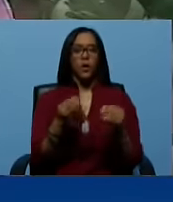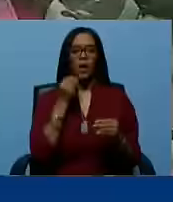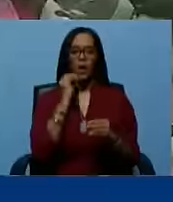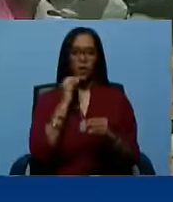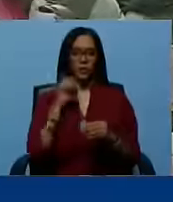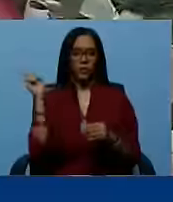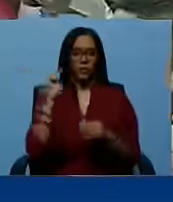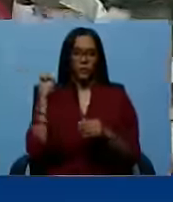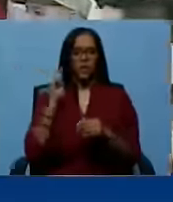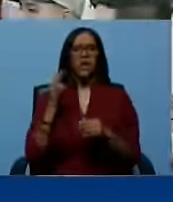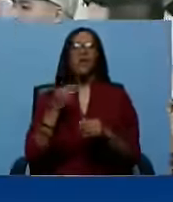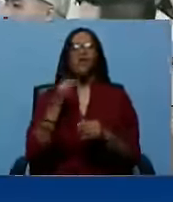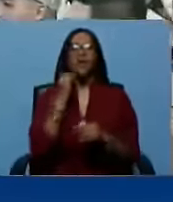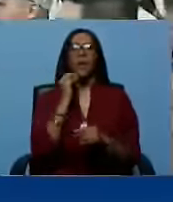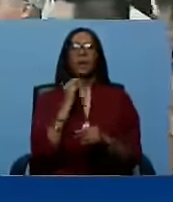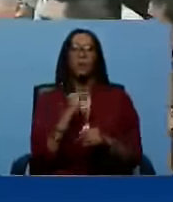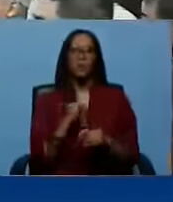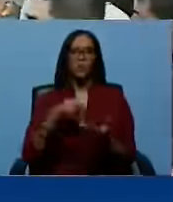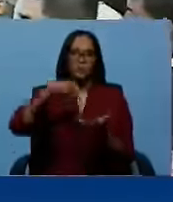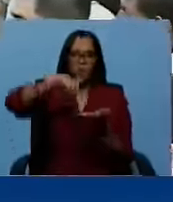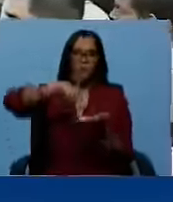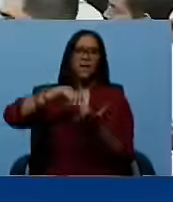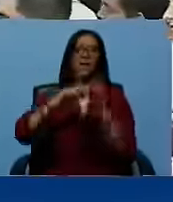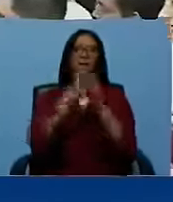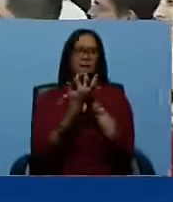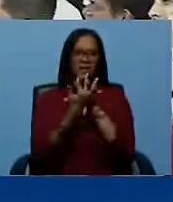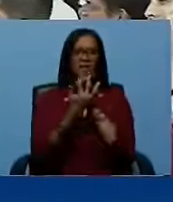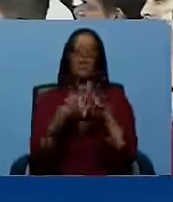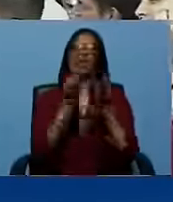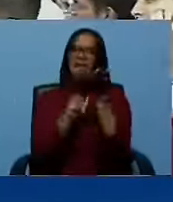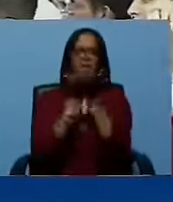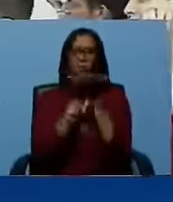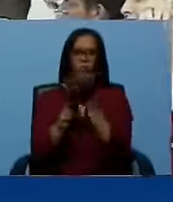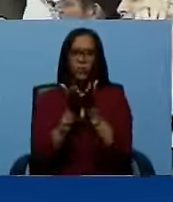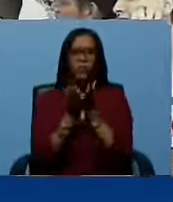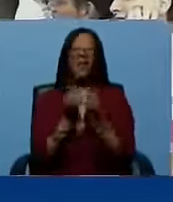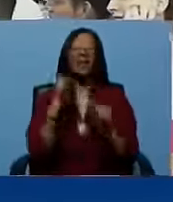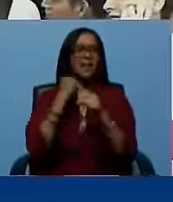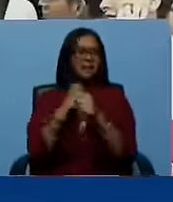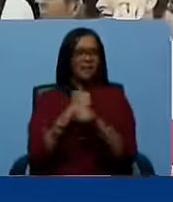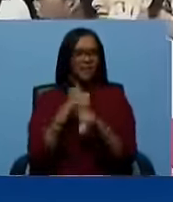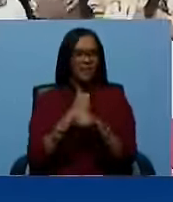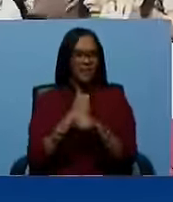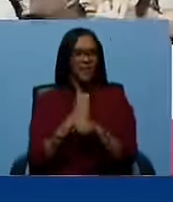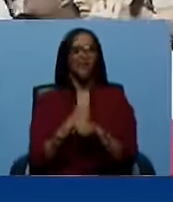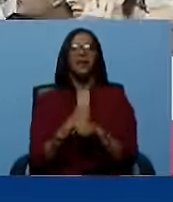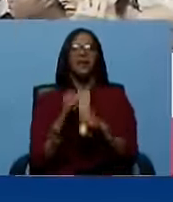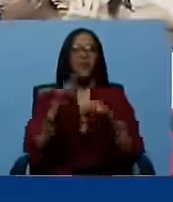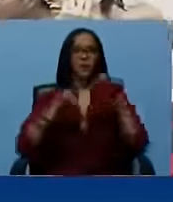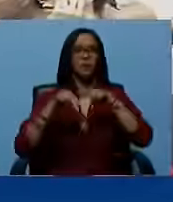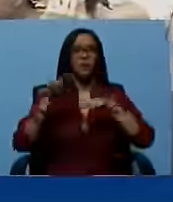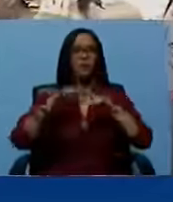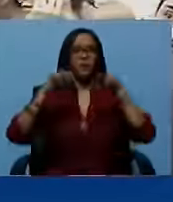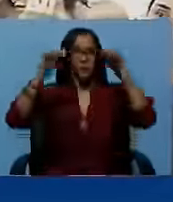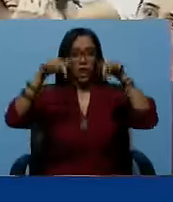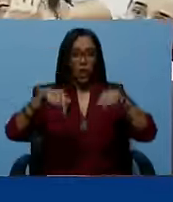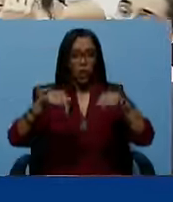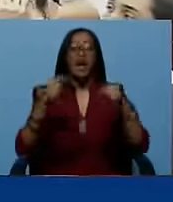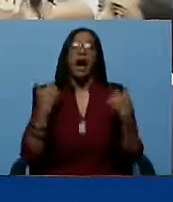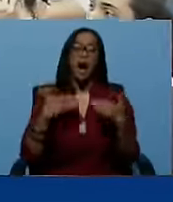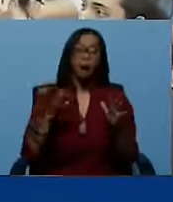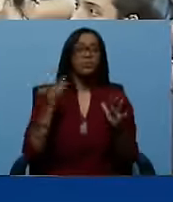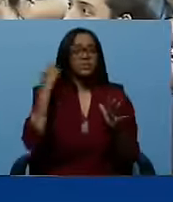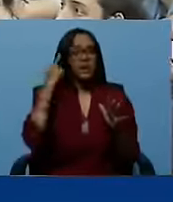venezolana, la juventud de a pie, la del barrio, la que estudia, la que trabaja, la que construye hoy, aún sin